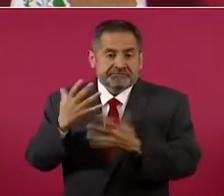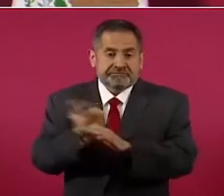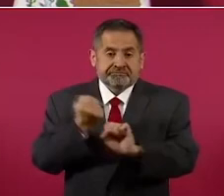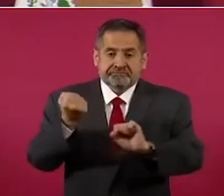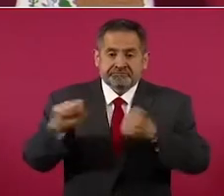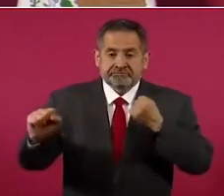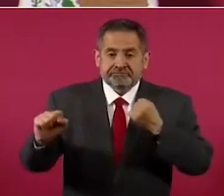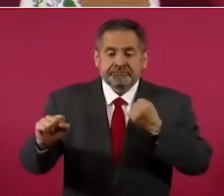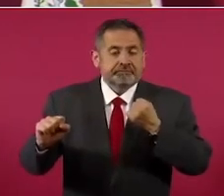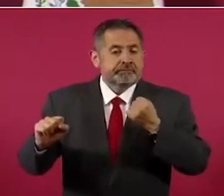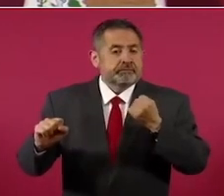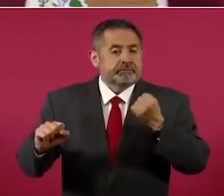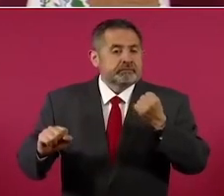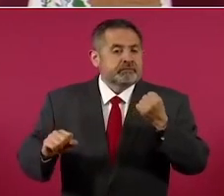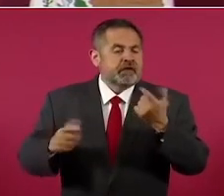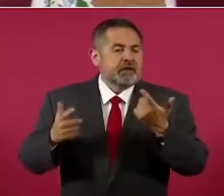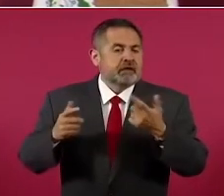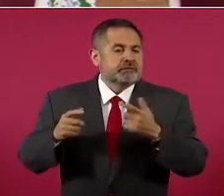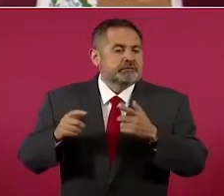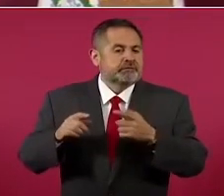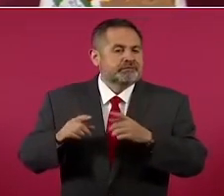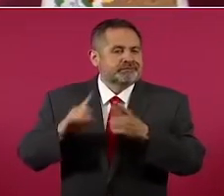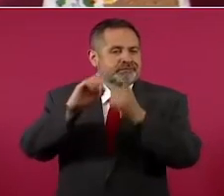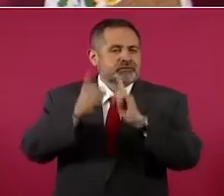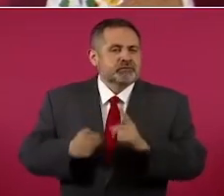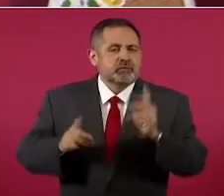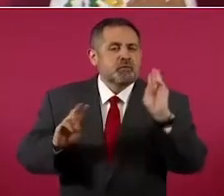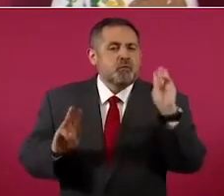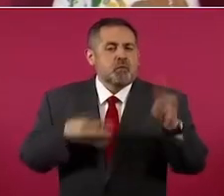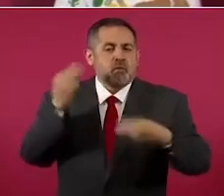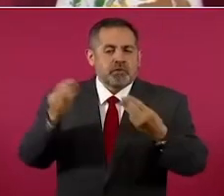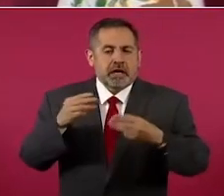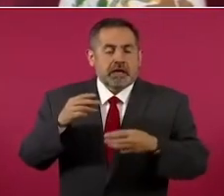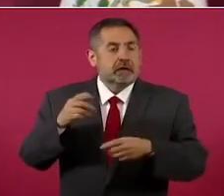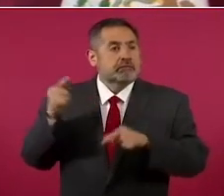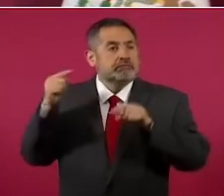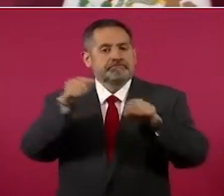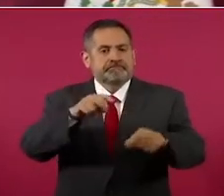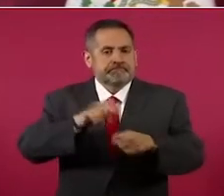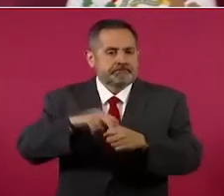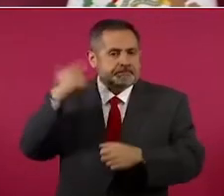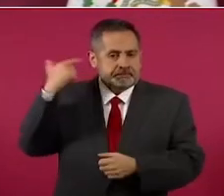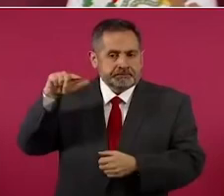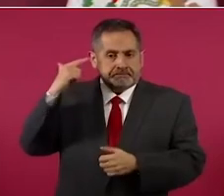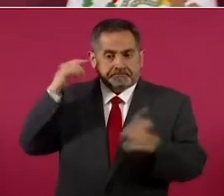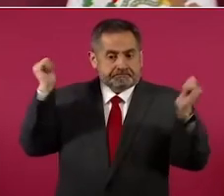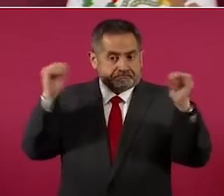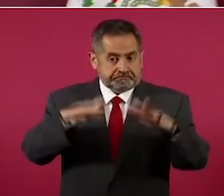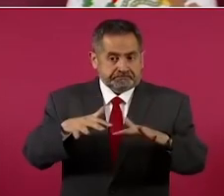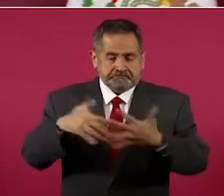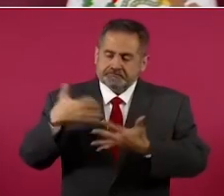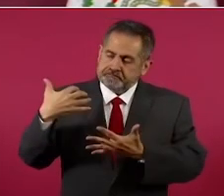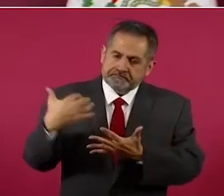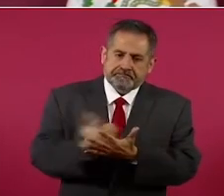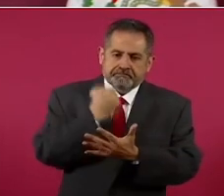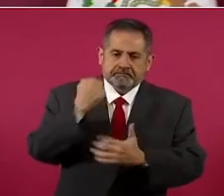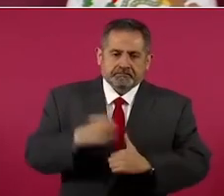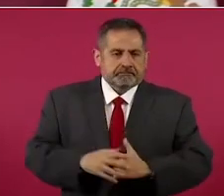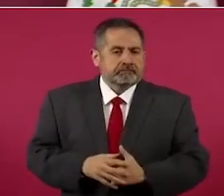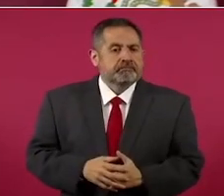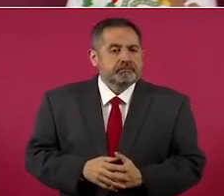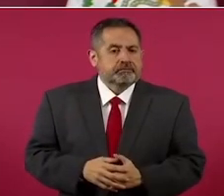en el Campeonato Mundial de Taekwondo de Guadalajara. Es un hecho